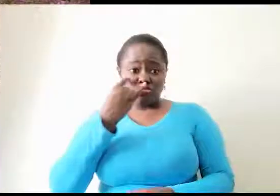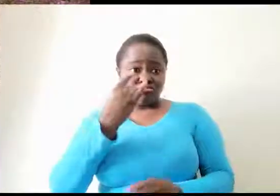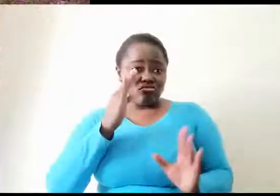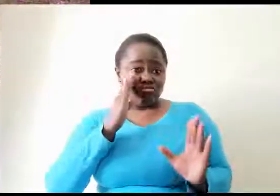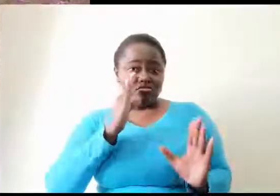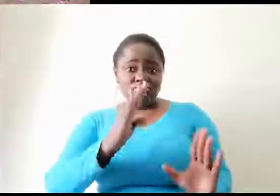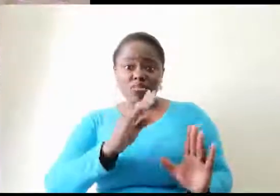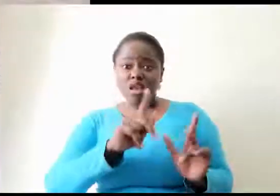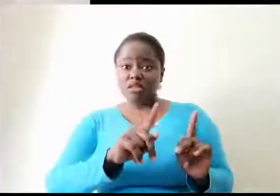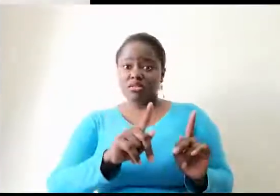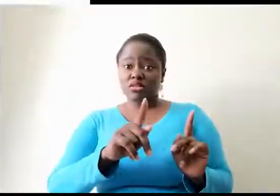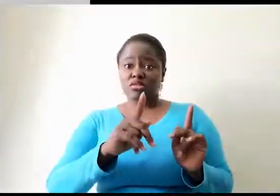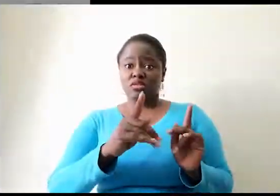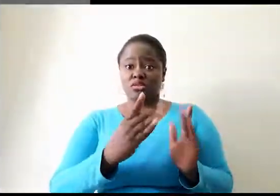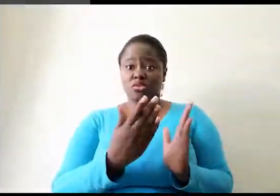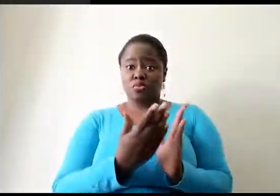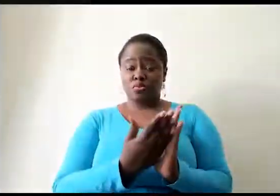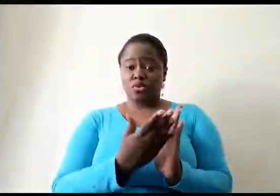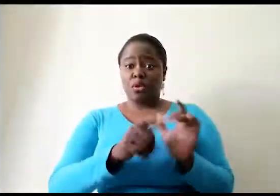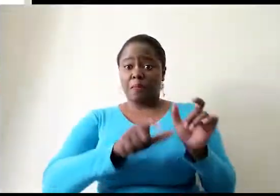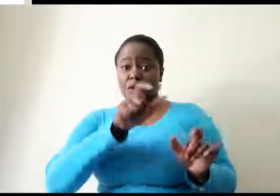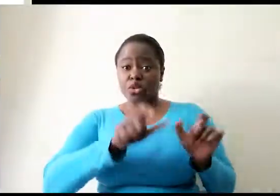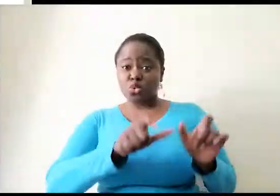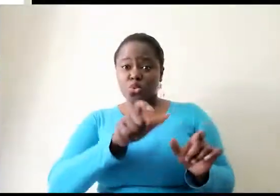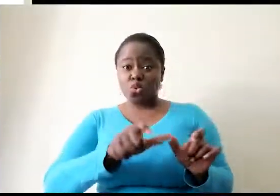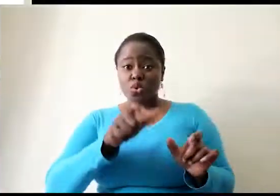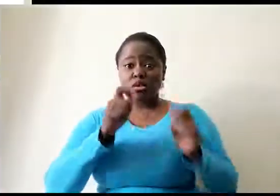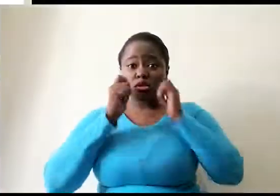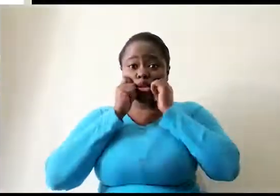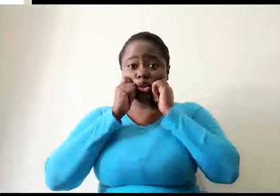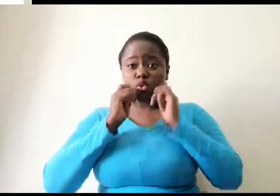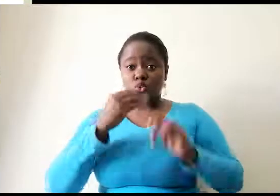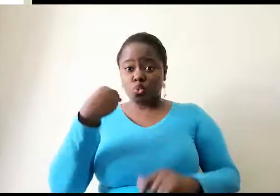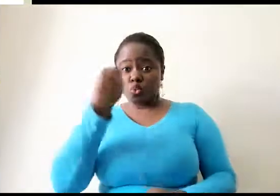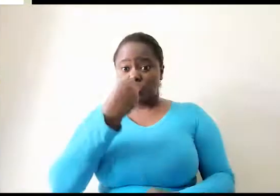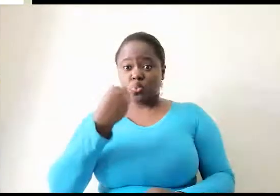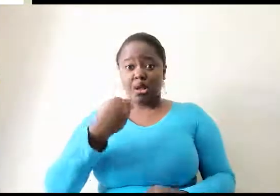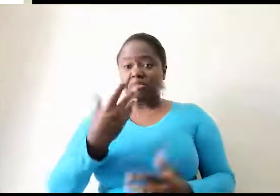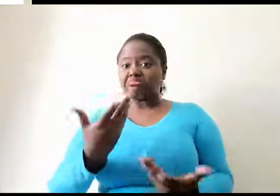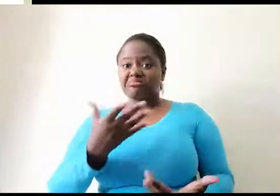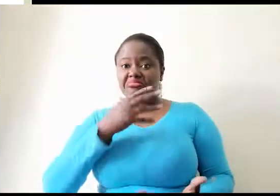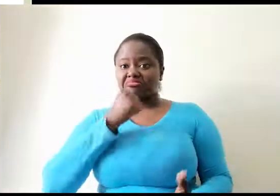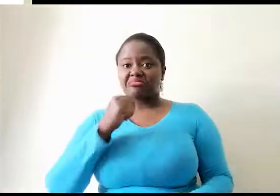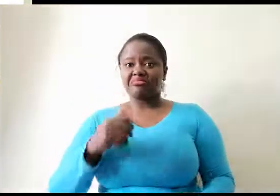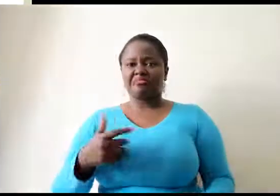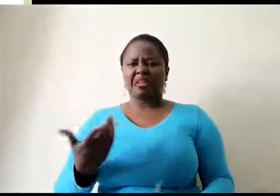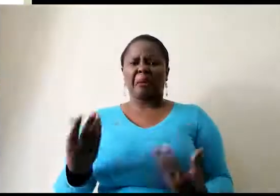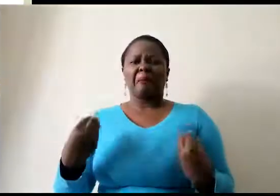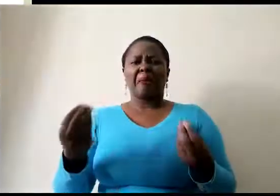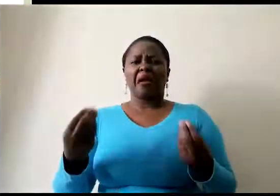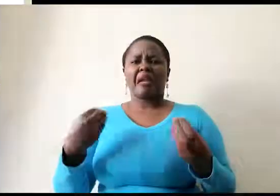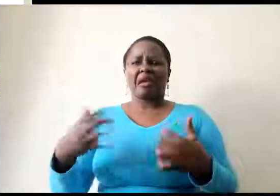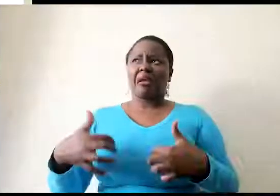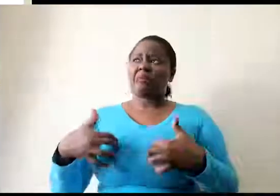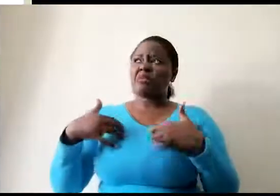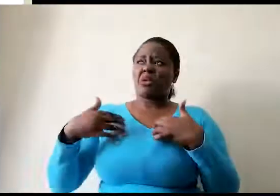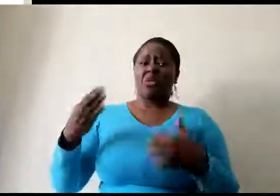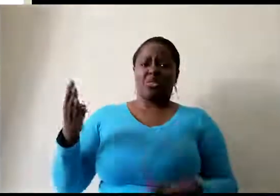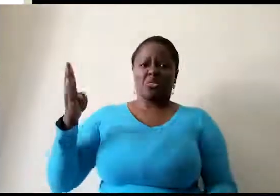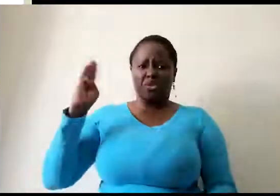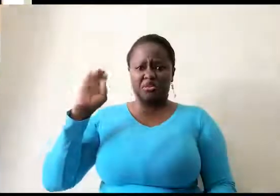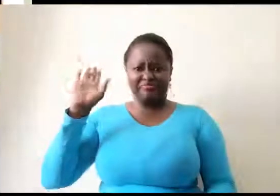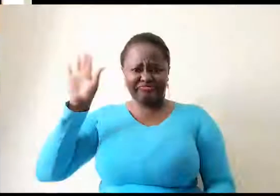ninguno de ellos relacionados con los seres humanos. Según Epicuro, es absurdo temer a los dioses,